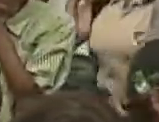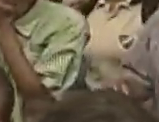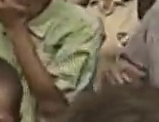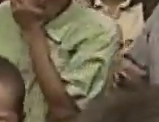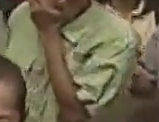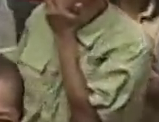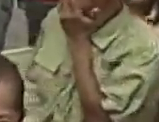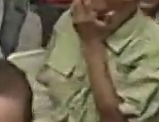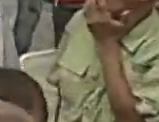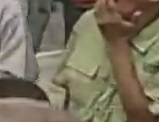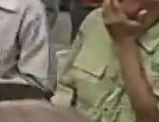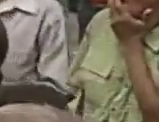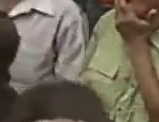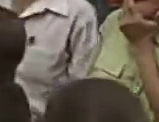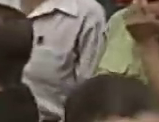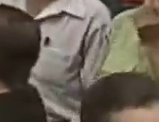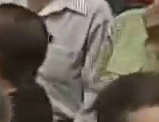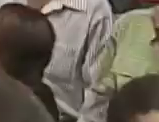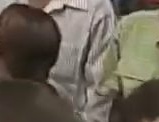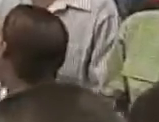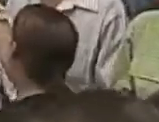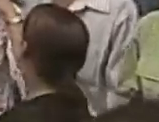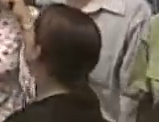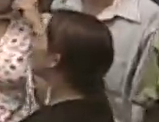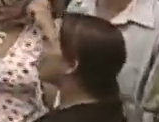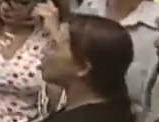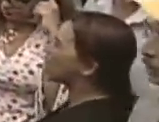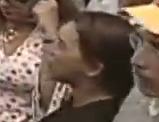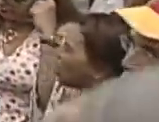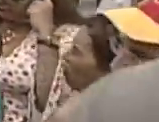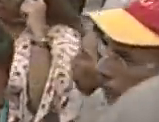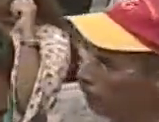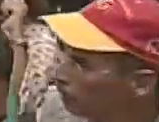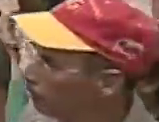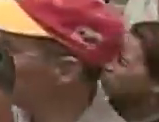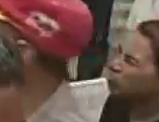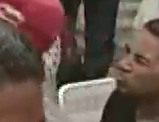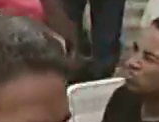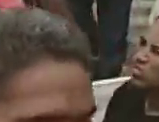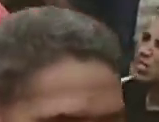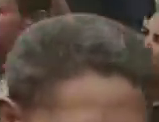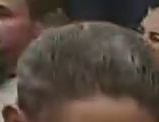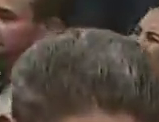momentos desde el estado de Anzuategui y será ampliada en las distintas emisiones de la noticia de Venezolana de Televisión.